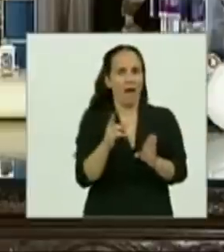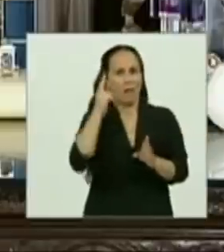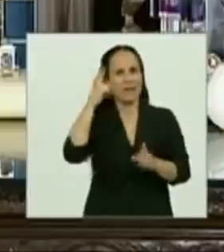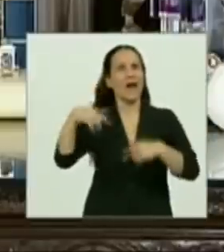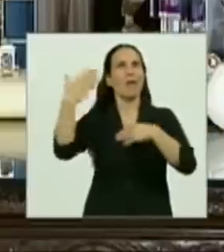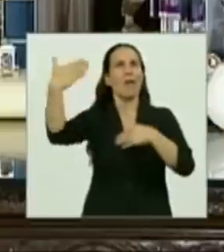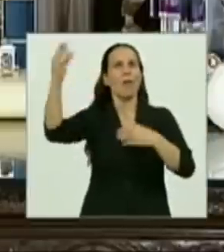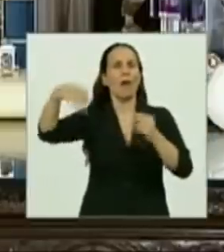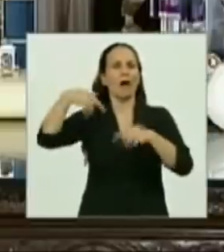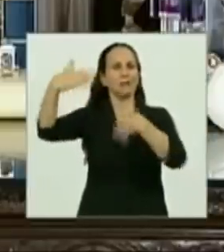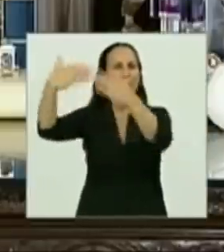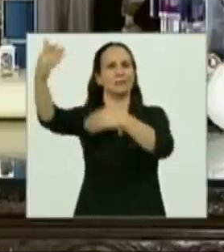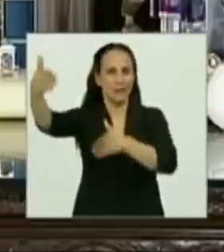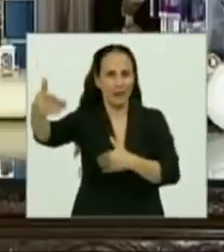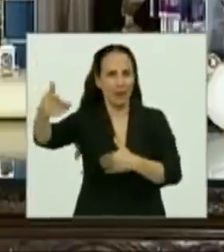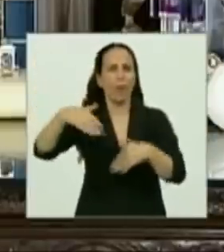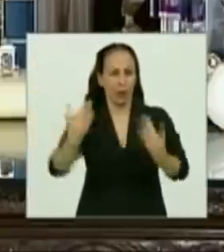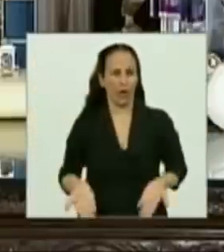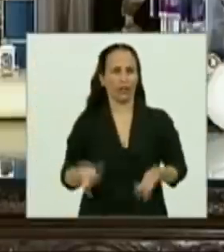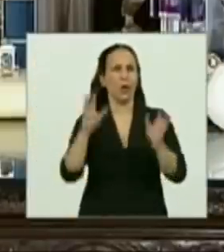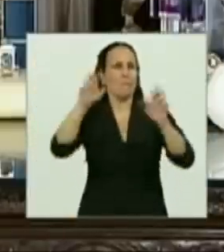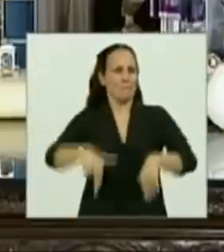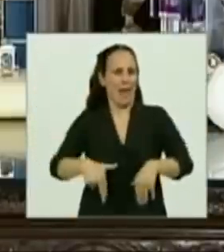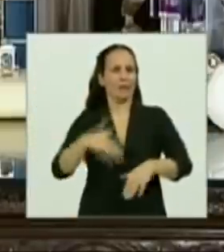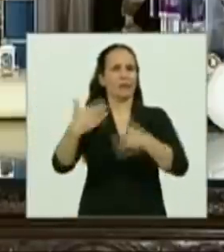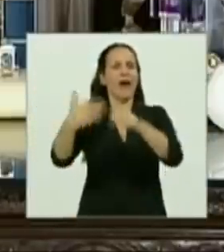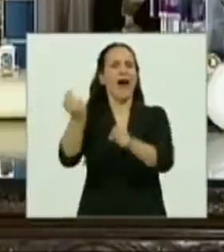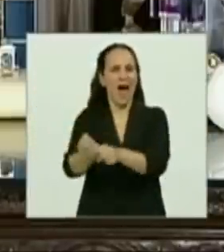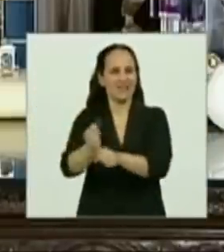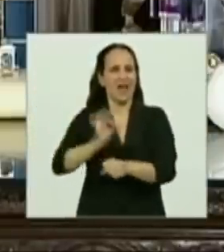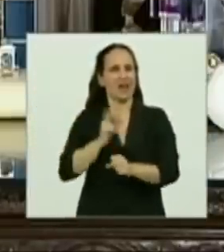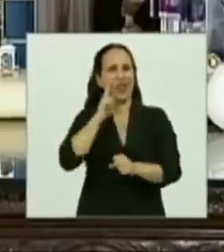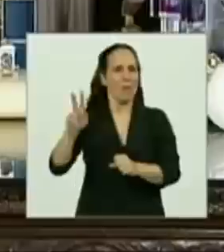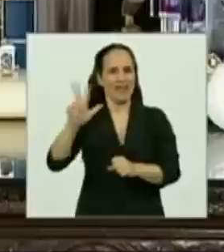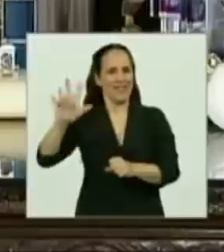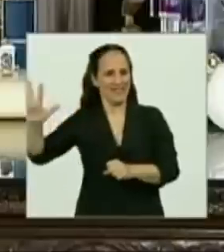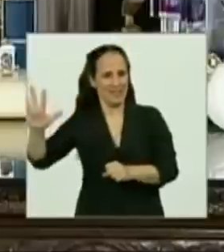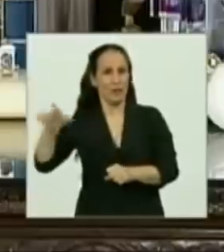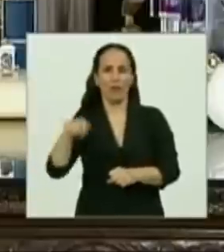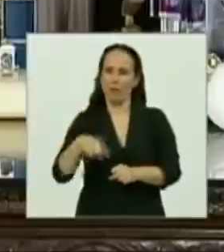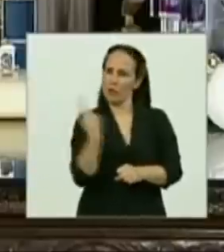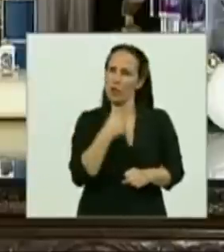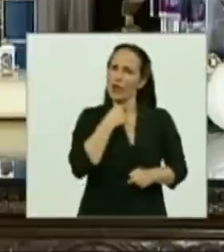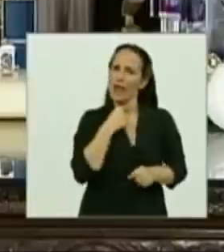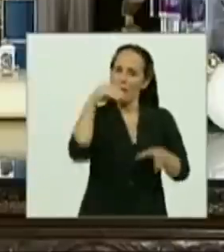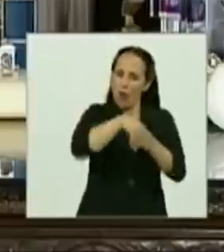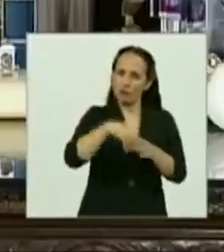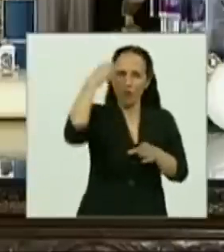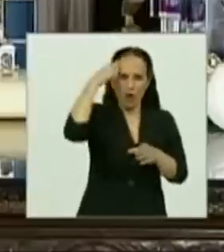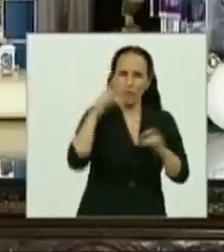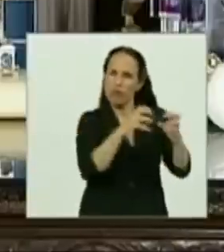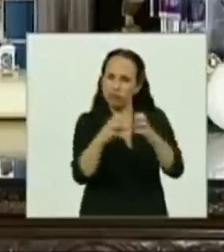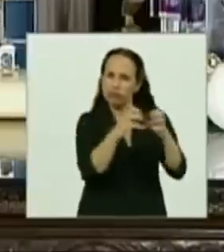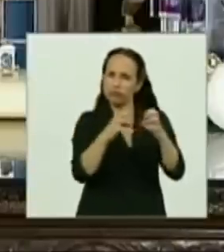Por eso hemos desarrollado un plan que va hasta el año 2035 y queremos que se debate y se discuta en el Congreso,